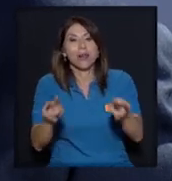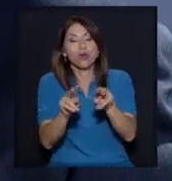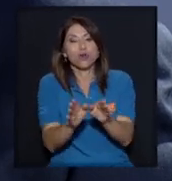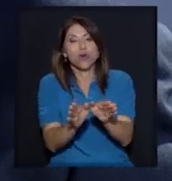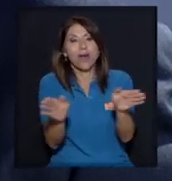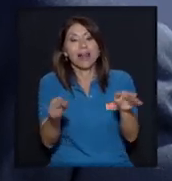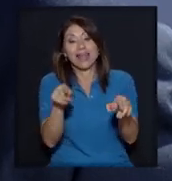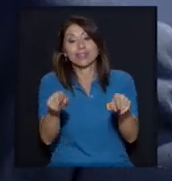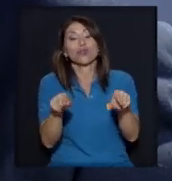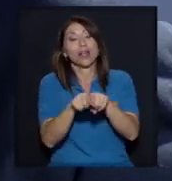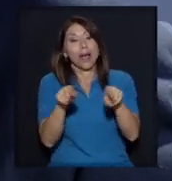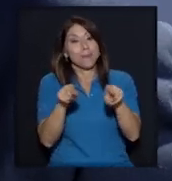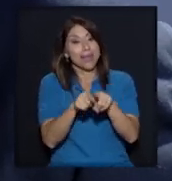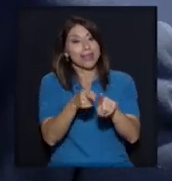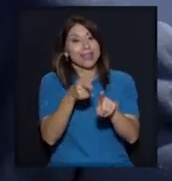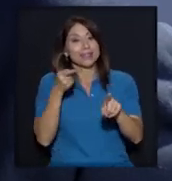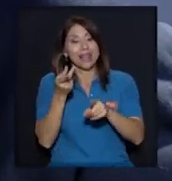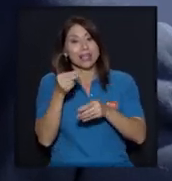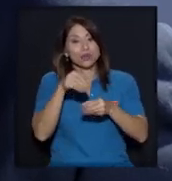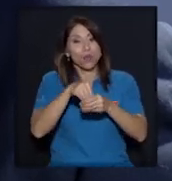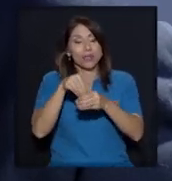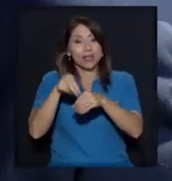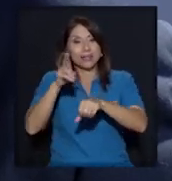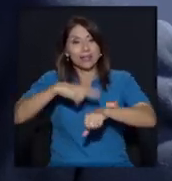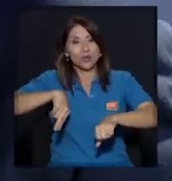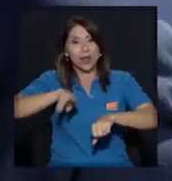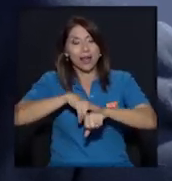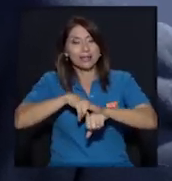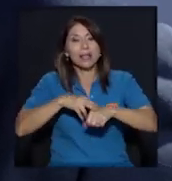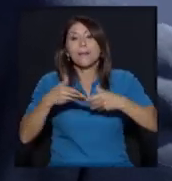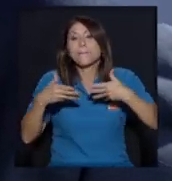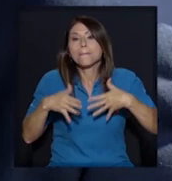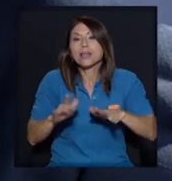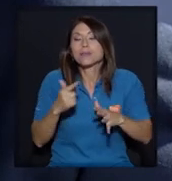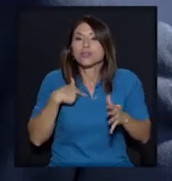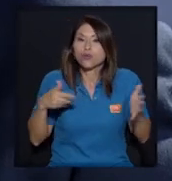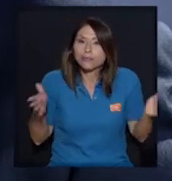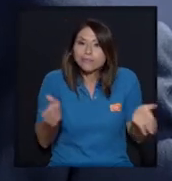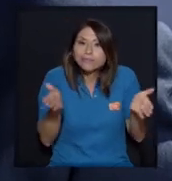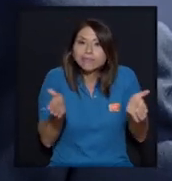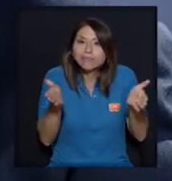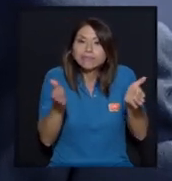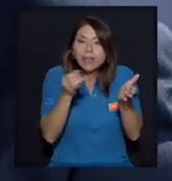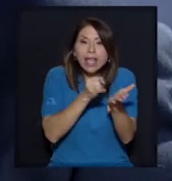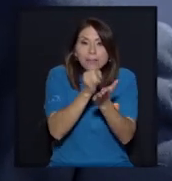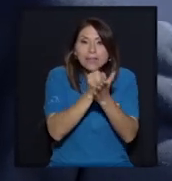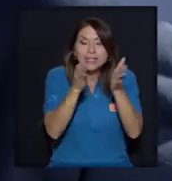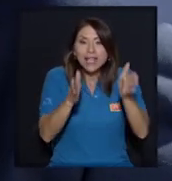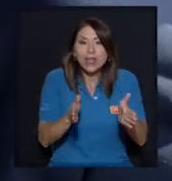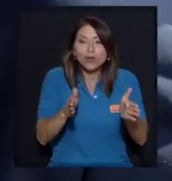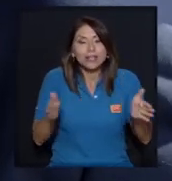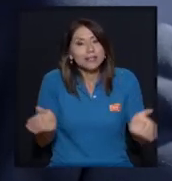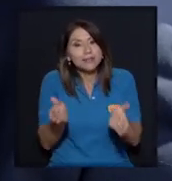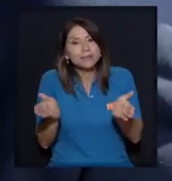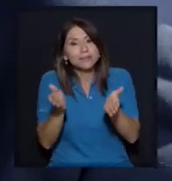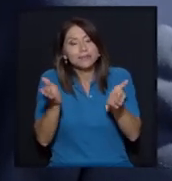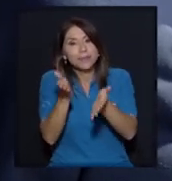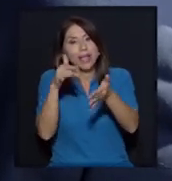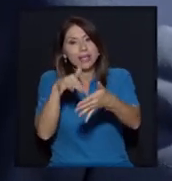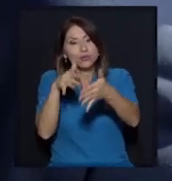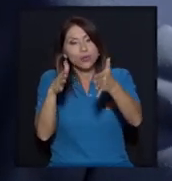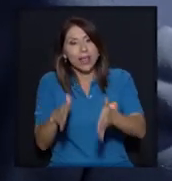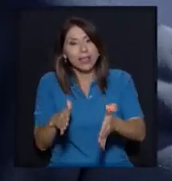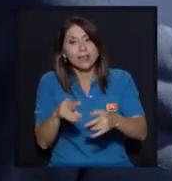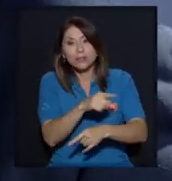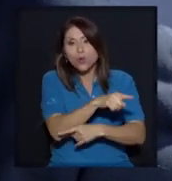cuentas nacionales. Entonces, más bien hacer una excitativa a los investigadores, a los estudiantes, a que den